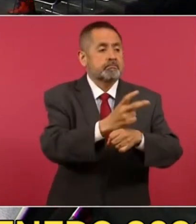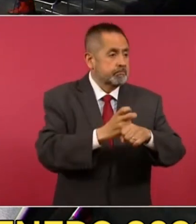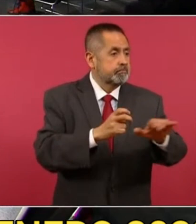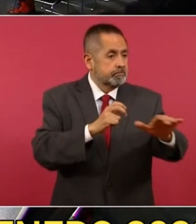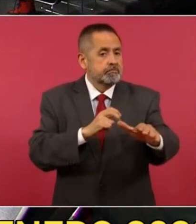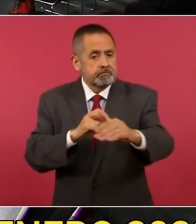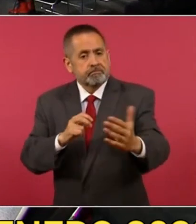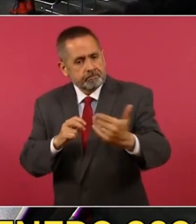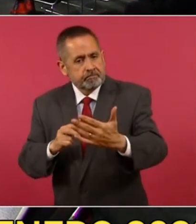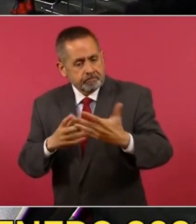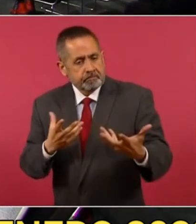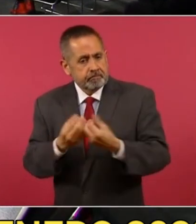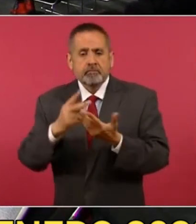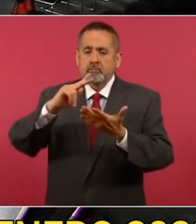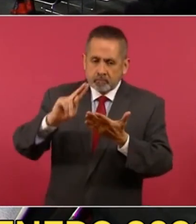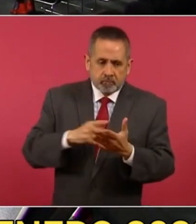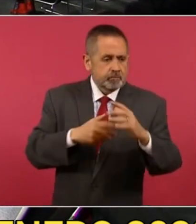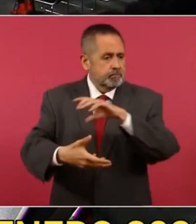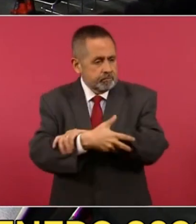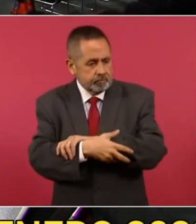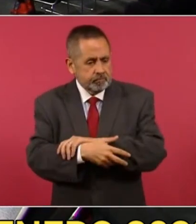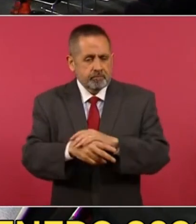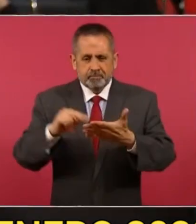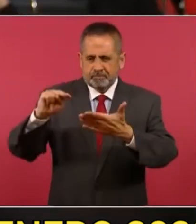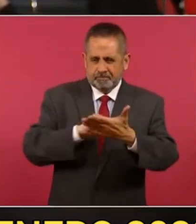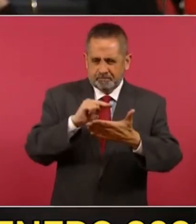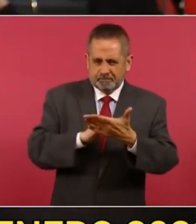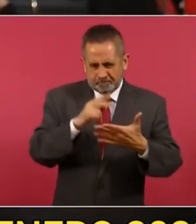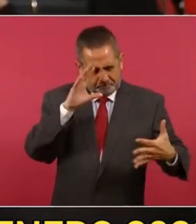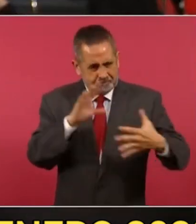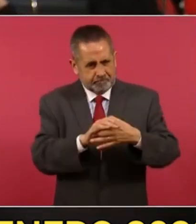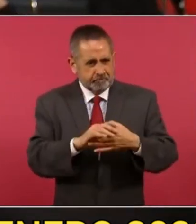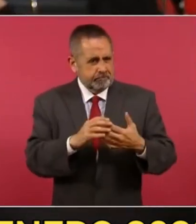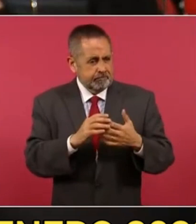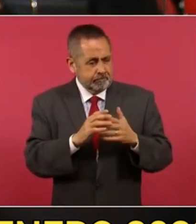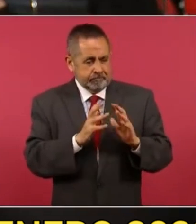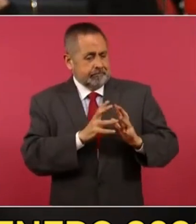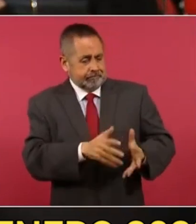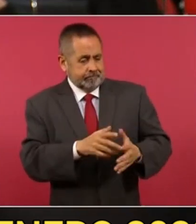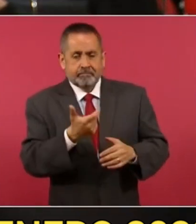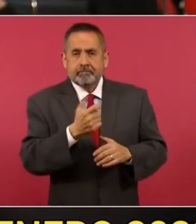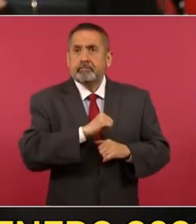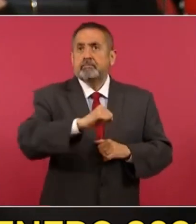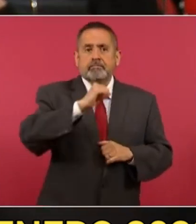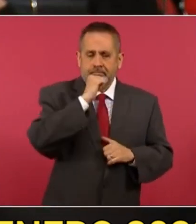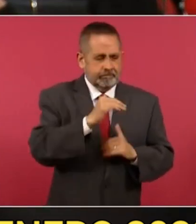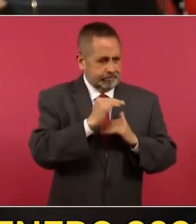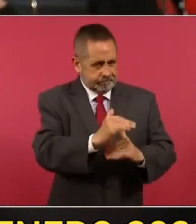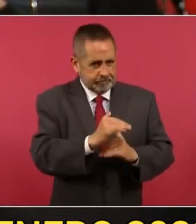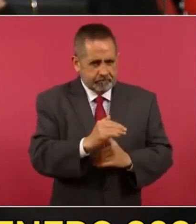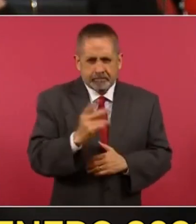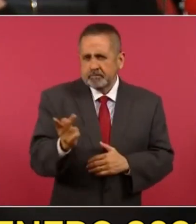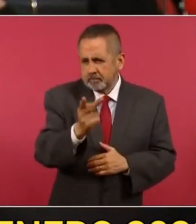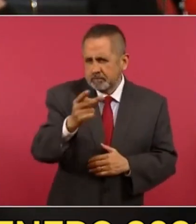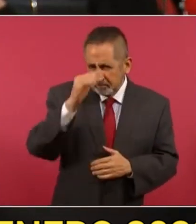este acuerdo de la canasta básica, o se va a mantener? ¿Qué va a pasar después de febrero con estos precios de la canasta básica? Y si